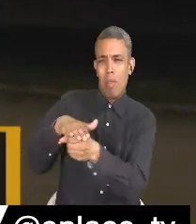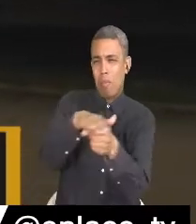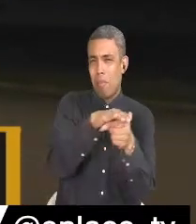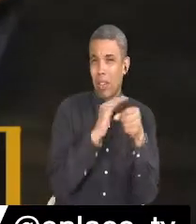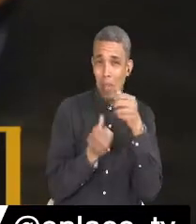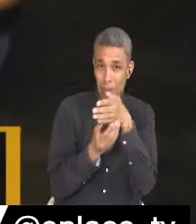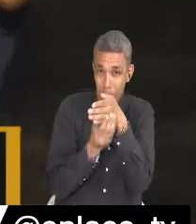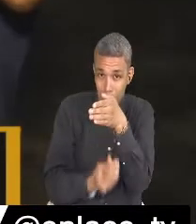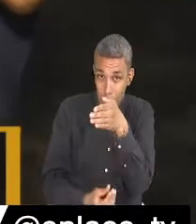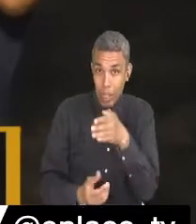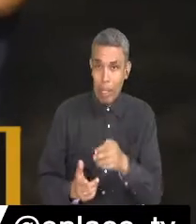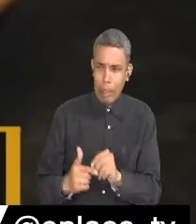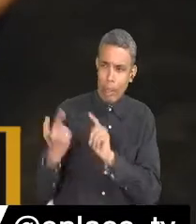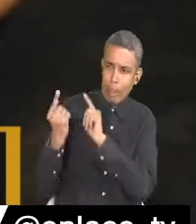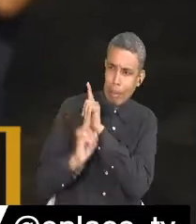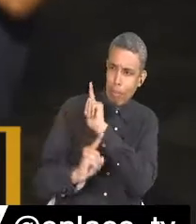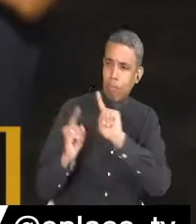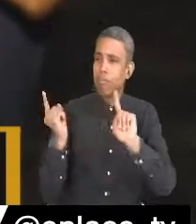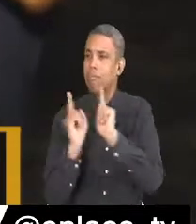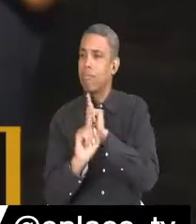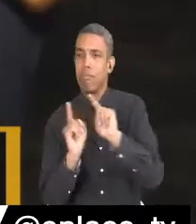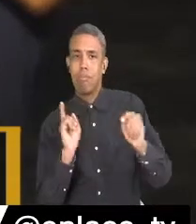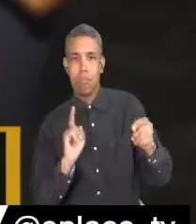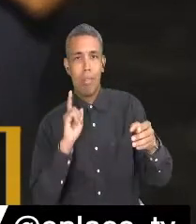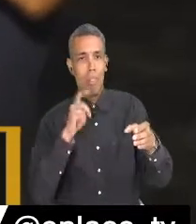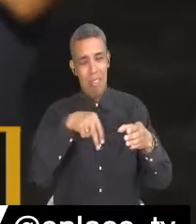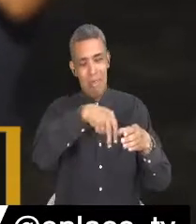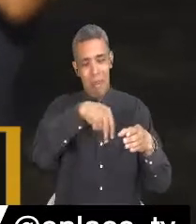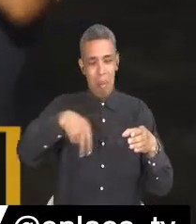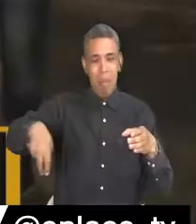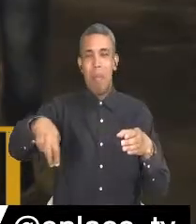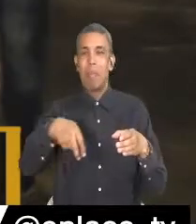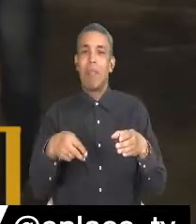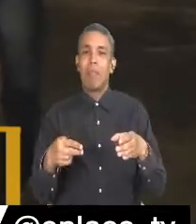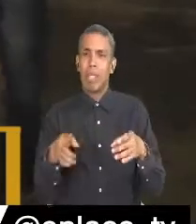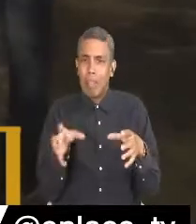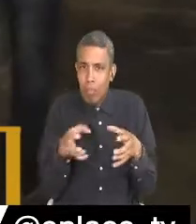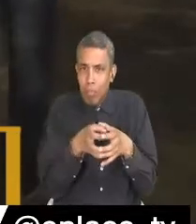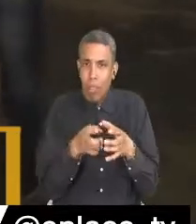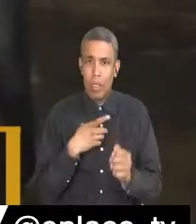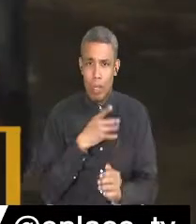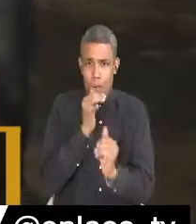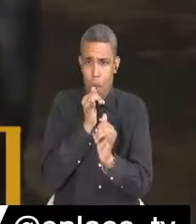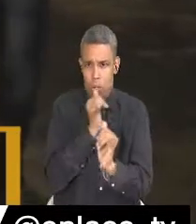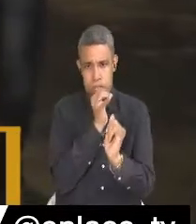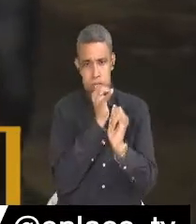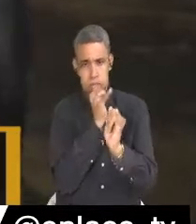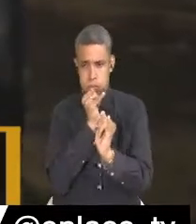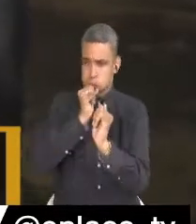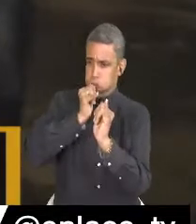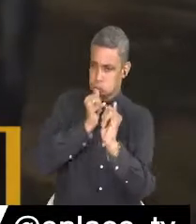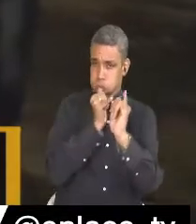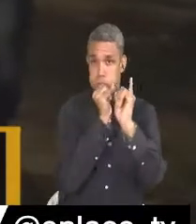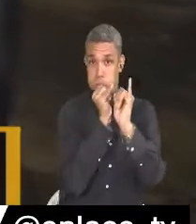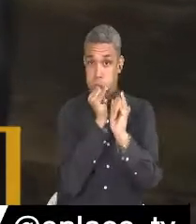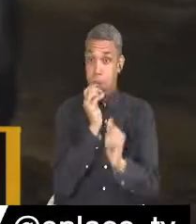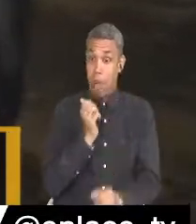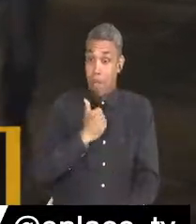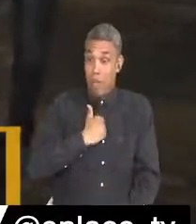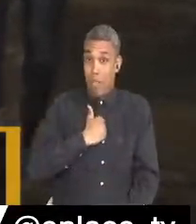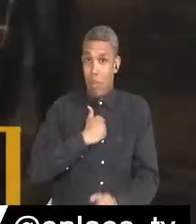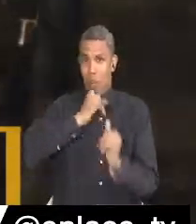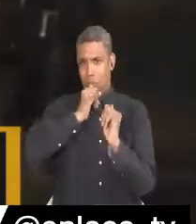recurso. En sus rostros vemos la humildad, pero también las ganas y la berraquera para entonar una melodía con los instrumentos que cada uno de ellos lleva a